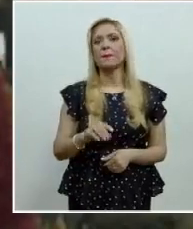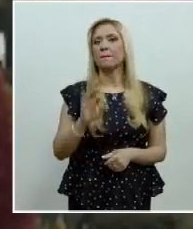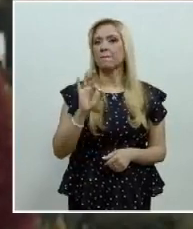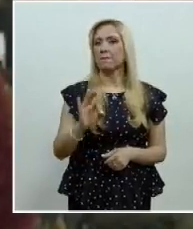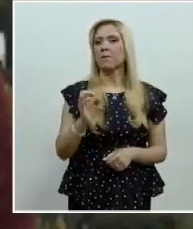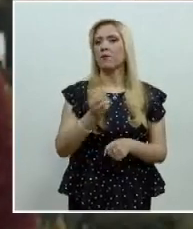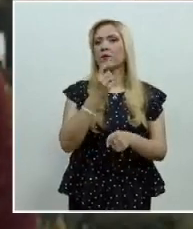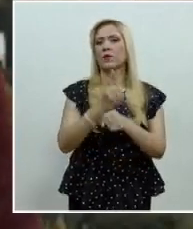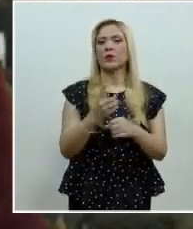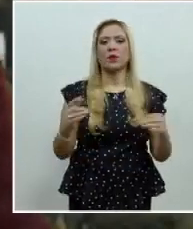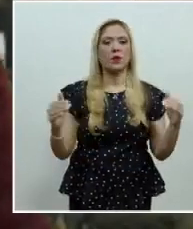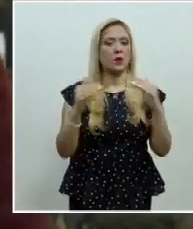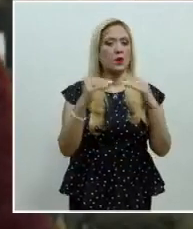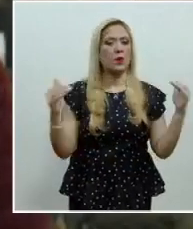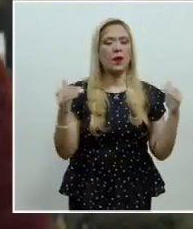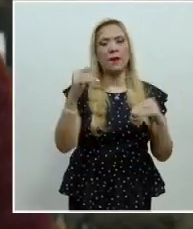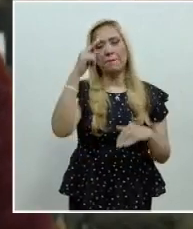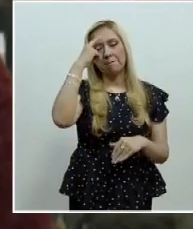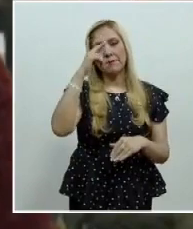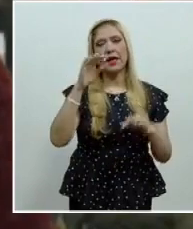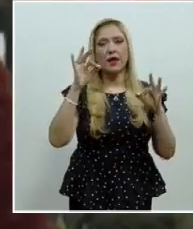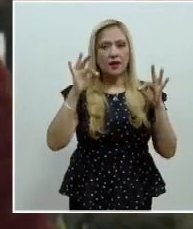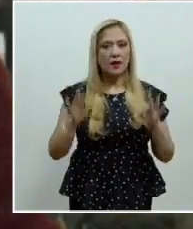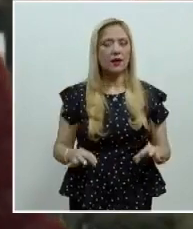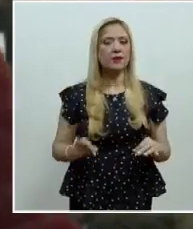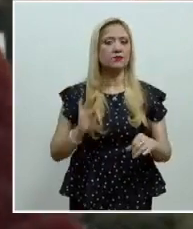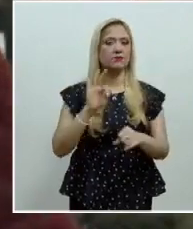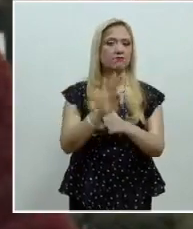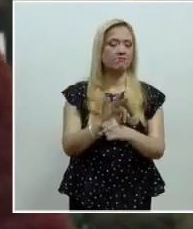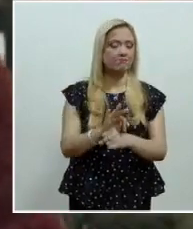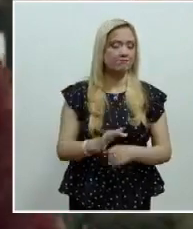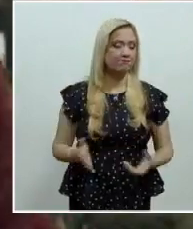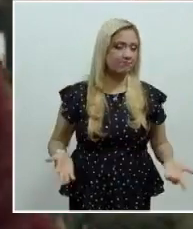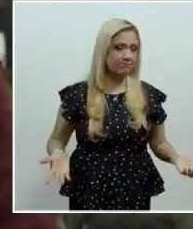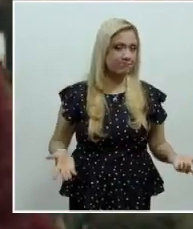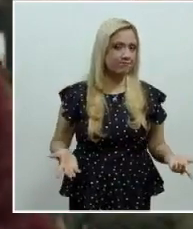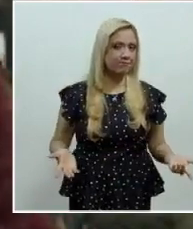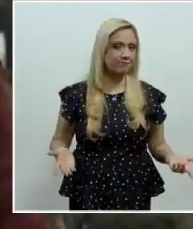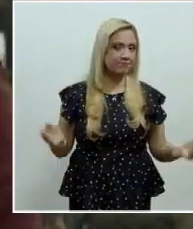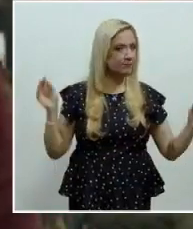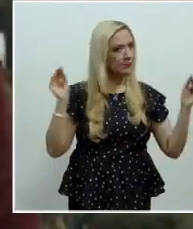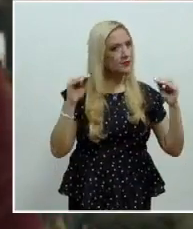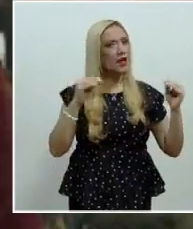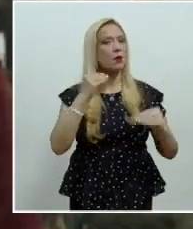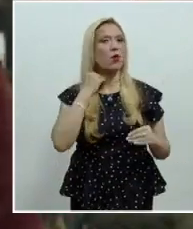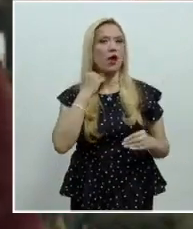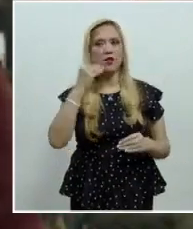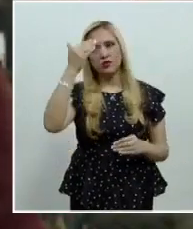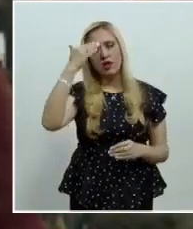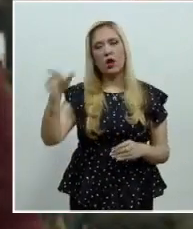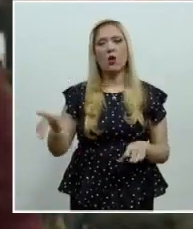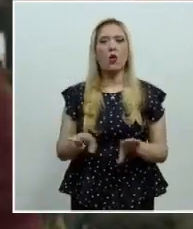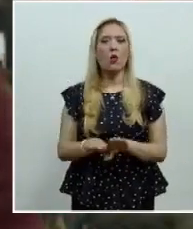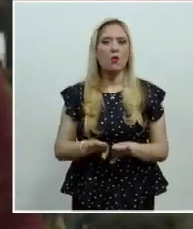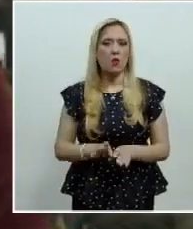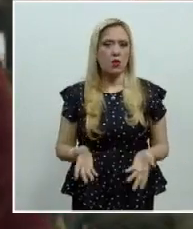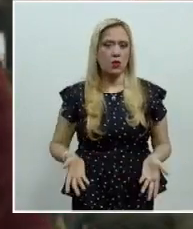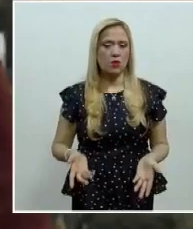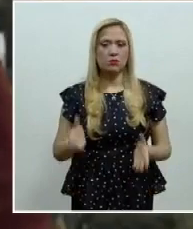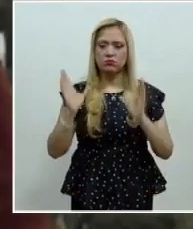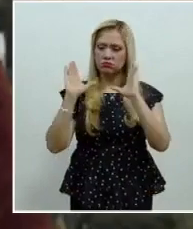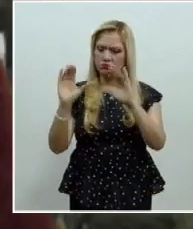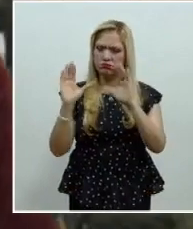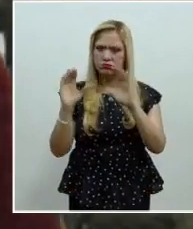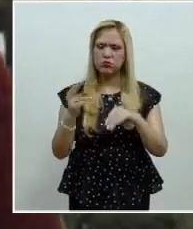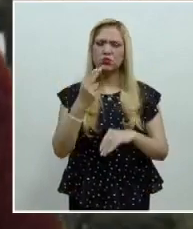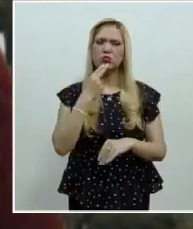mismas oportunidades para el ejercicio pleno y la defensa adecuada, ¿no? Es decir, si se capacita, como decíamos, en el uso adecuado